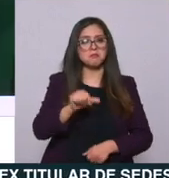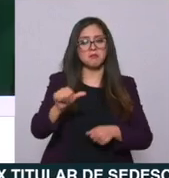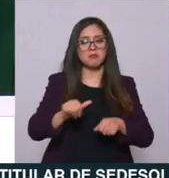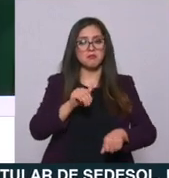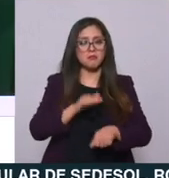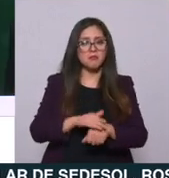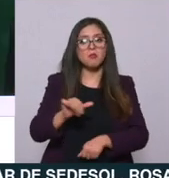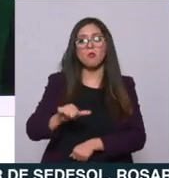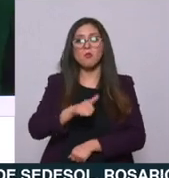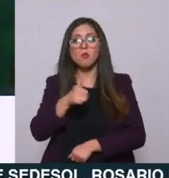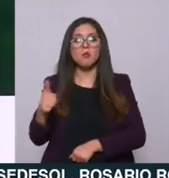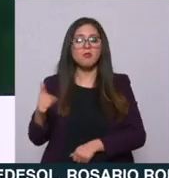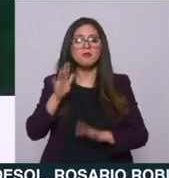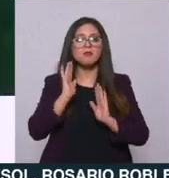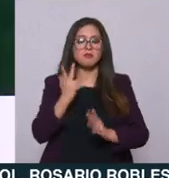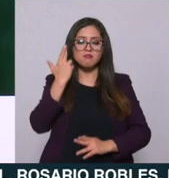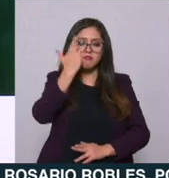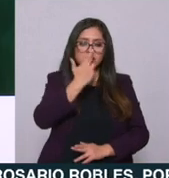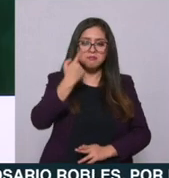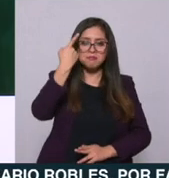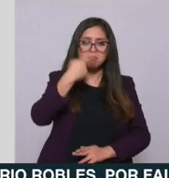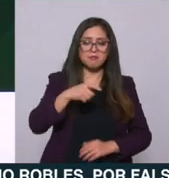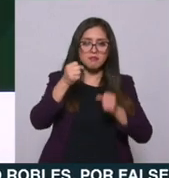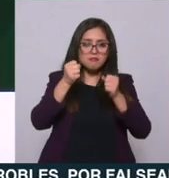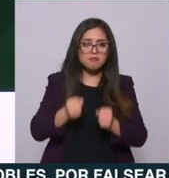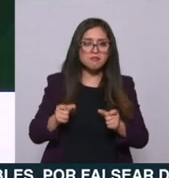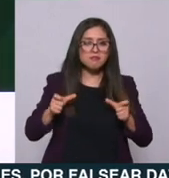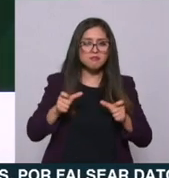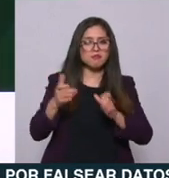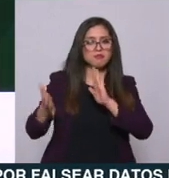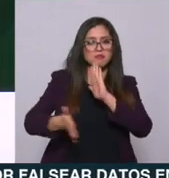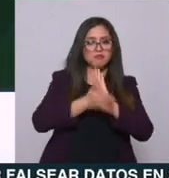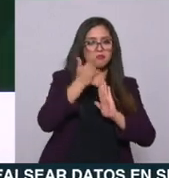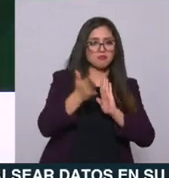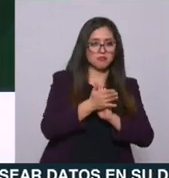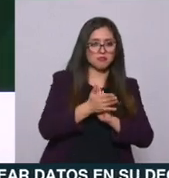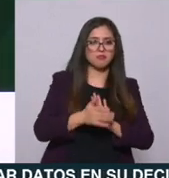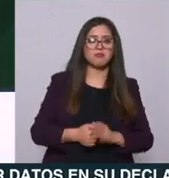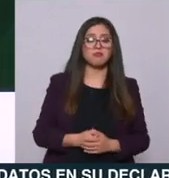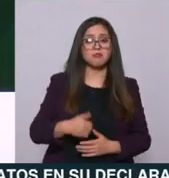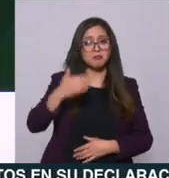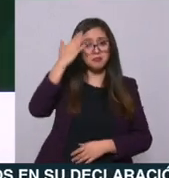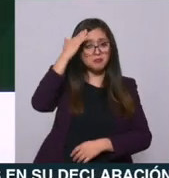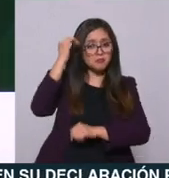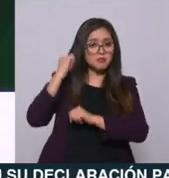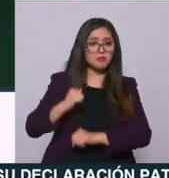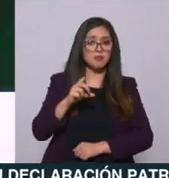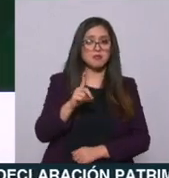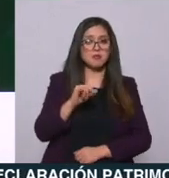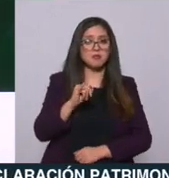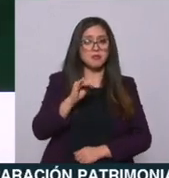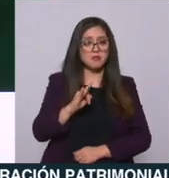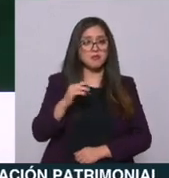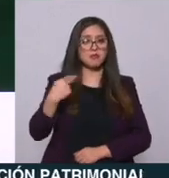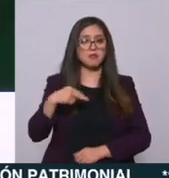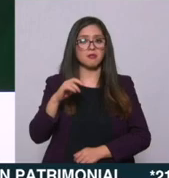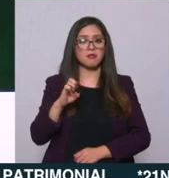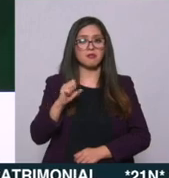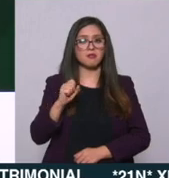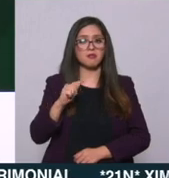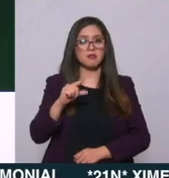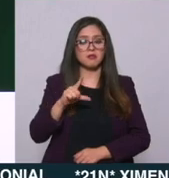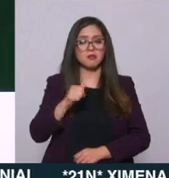se están interviniendo para la seguridad estructural. La titular del DIF local, Estela Damián, señaló que a la